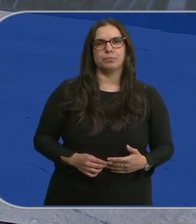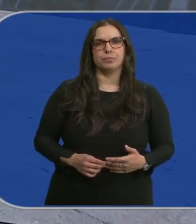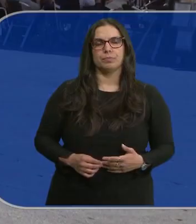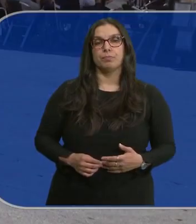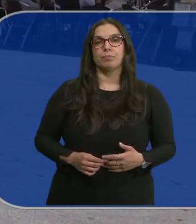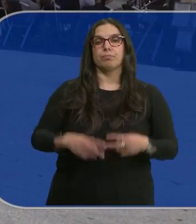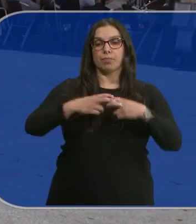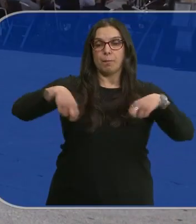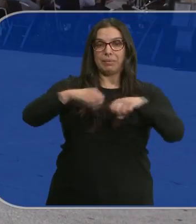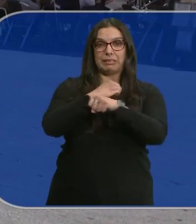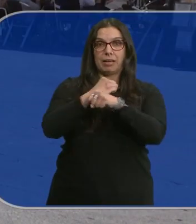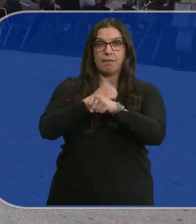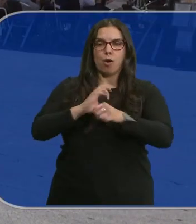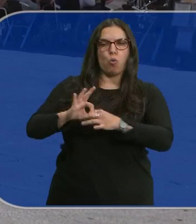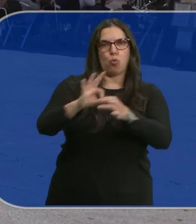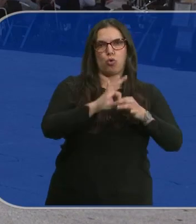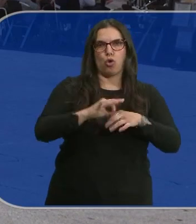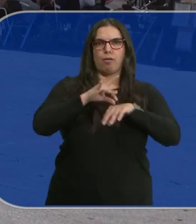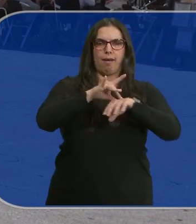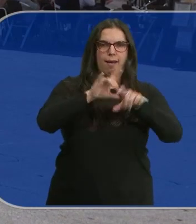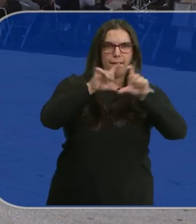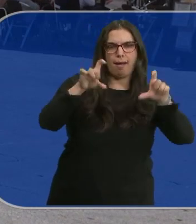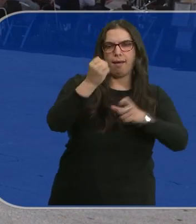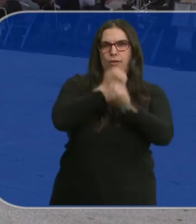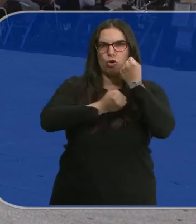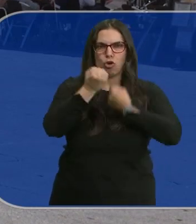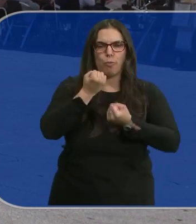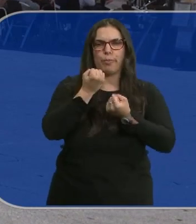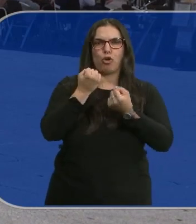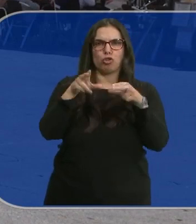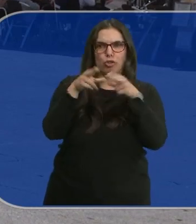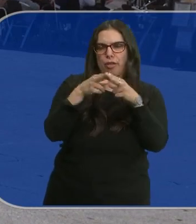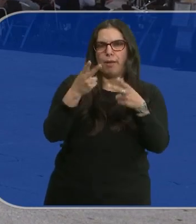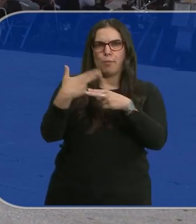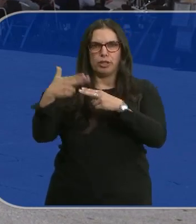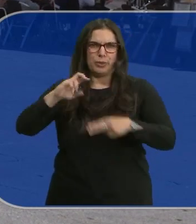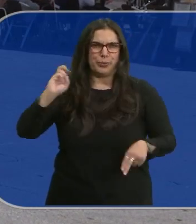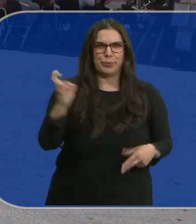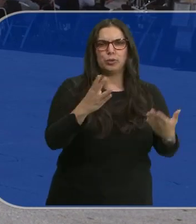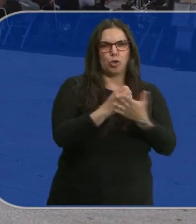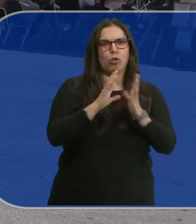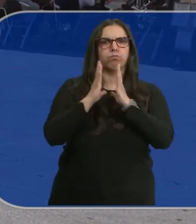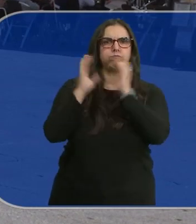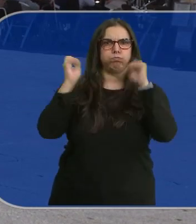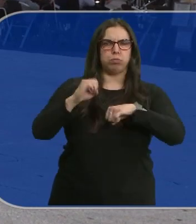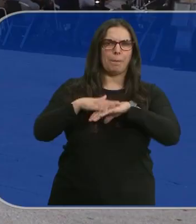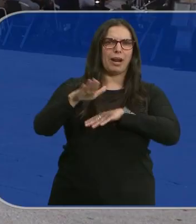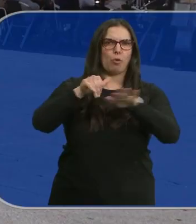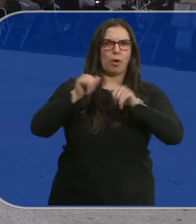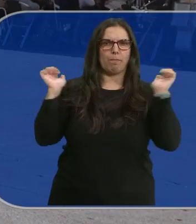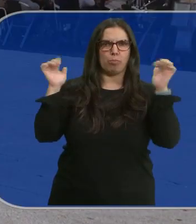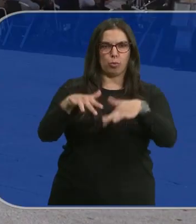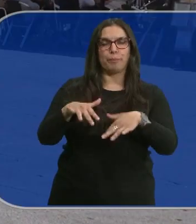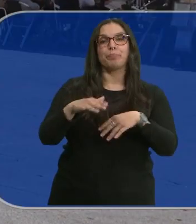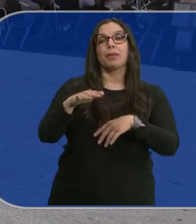Unión de la mesa de trabajo con todos los agentes económicos, administraciones y partidos políticos de acuerdo para convocar esta concentración. Protesta